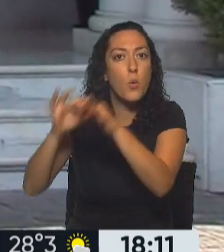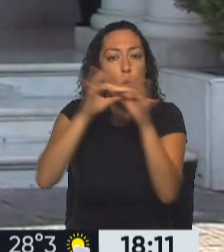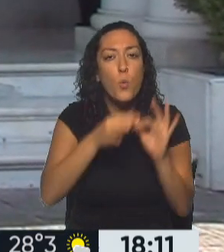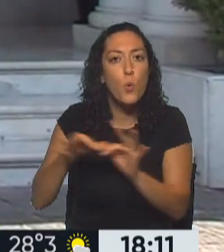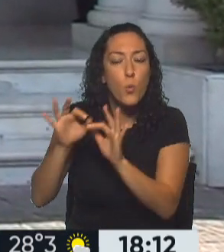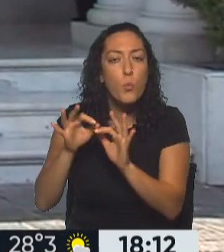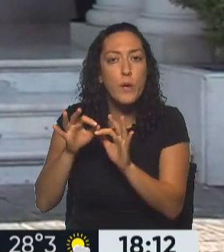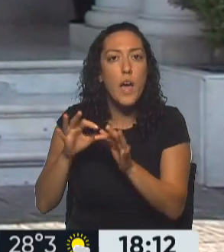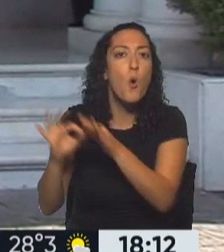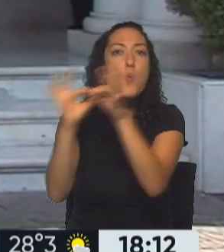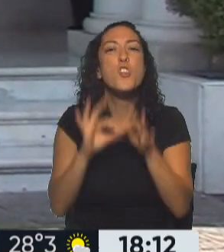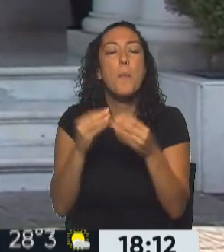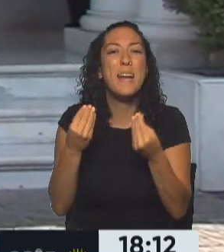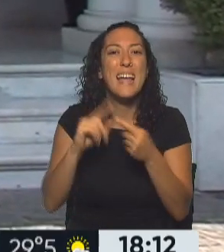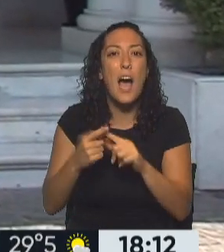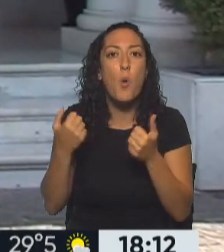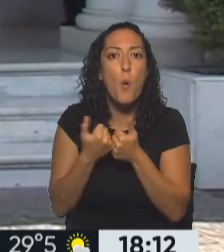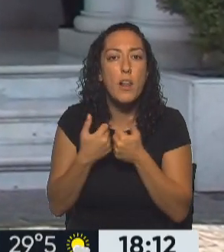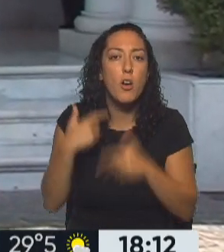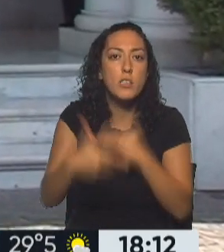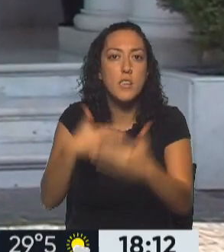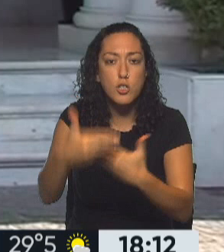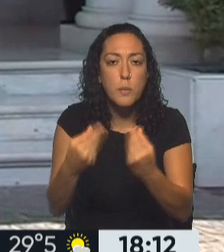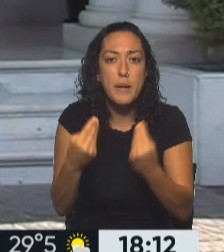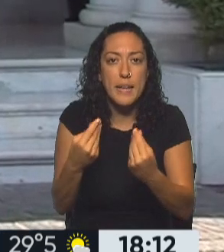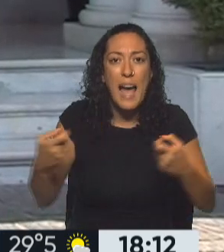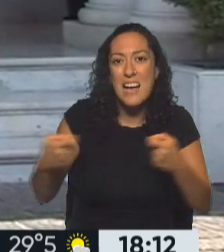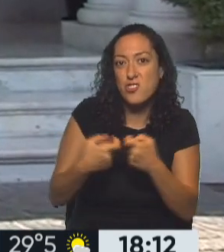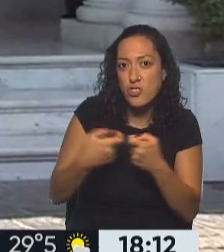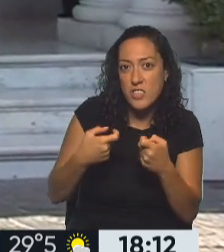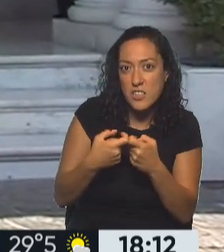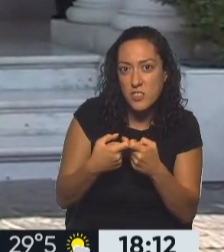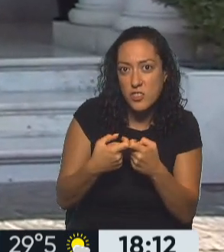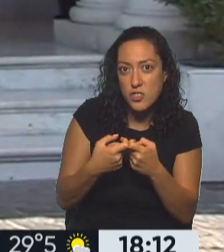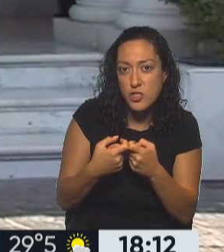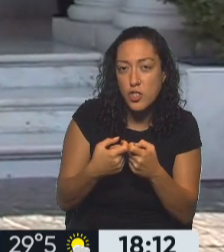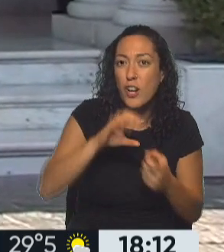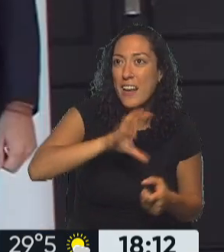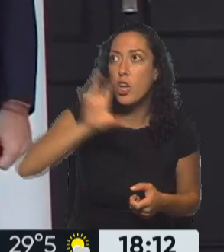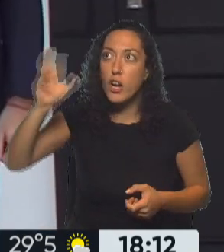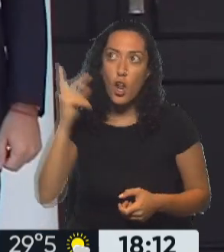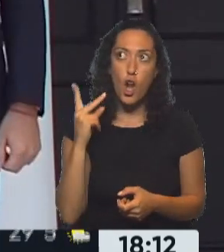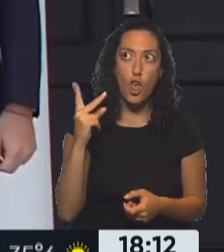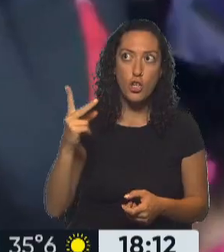para alcanzar un acuerdo que beneficie la asociación birregional.